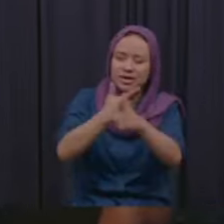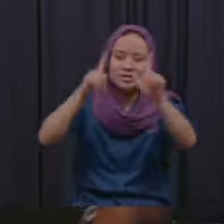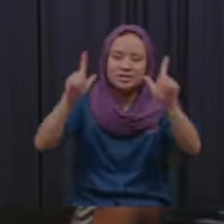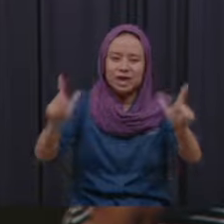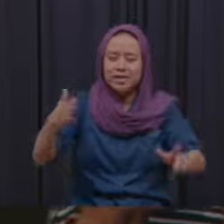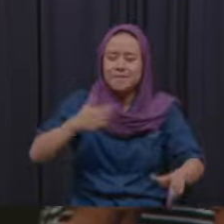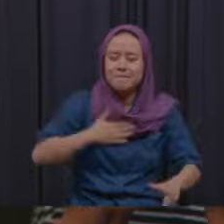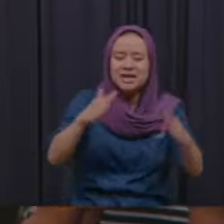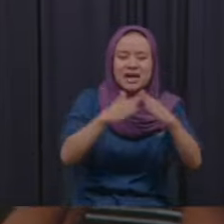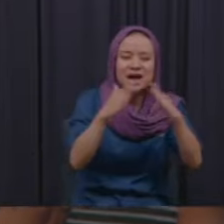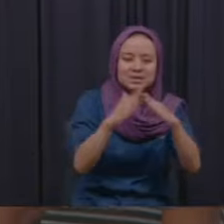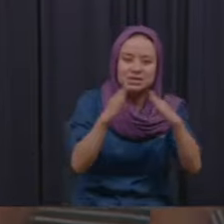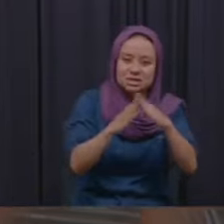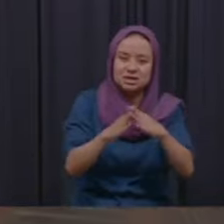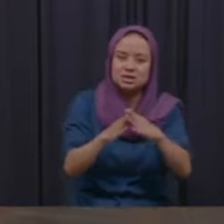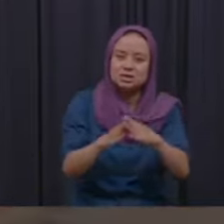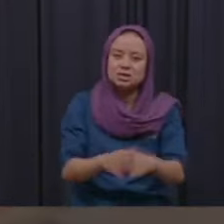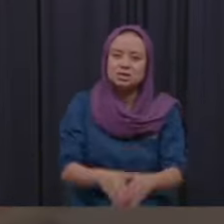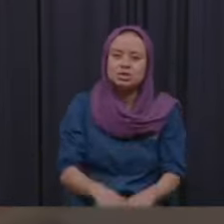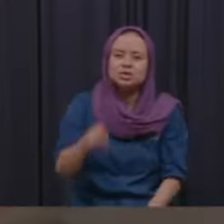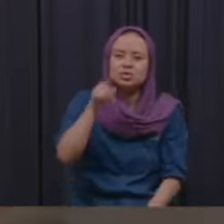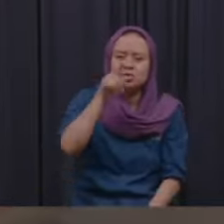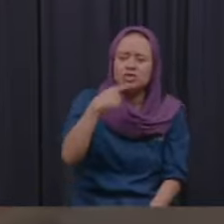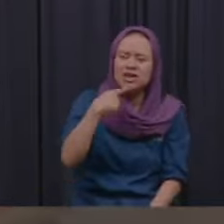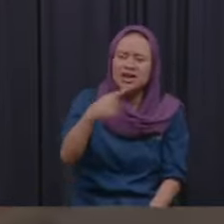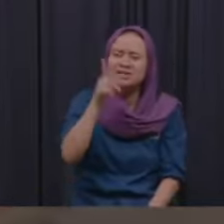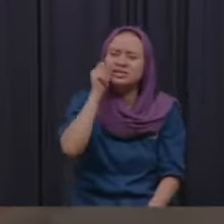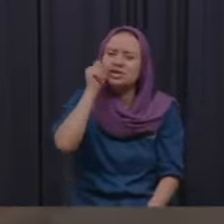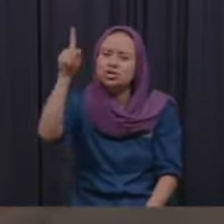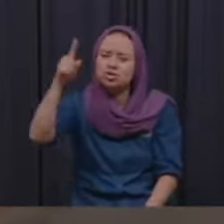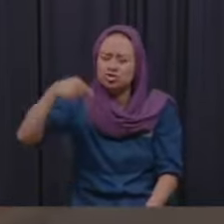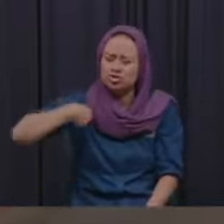Que el que pide, recibe.